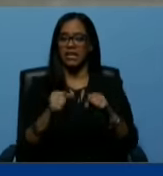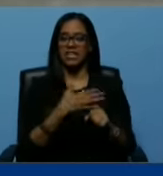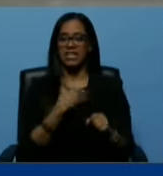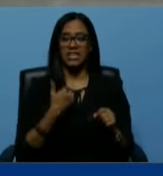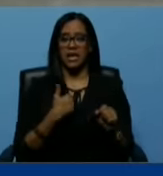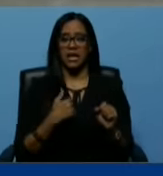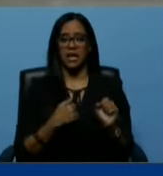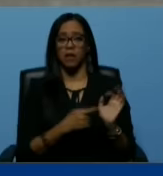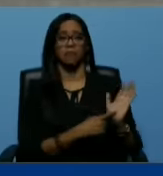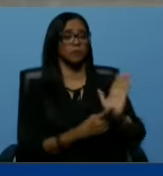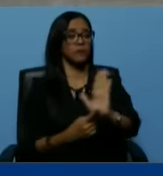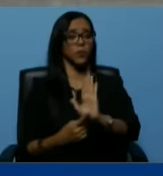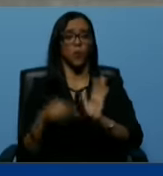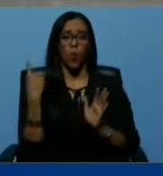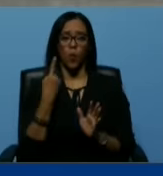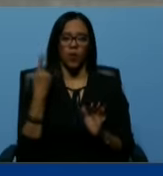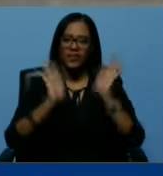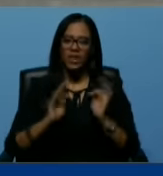único modelo.